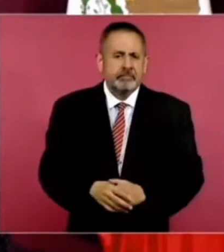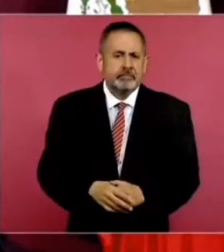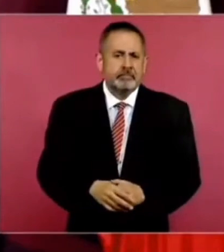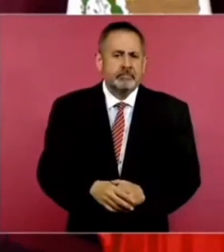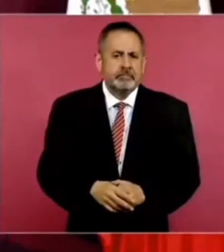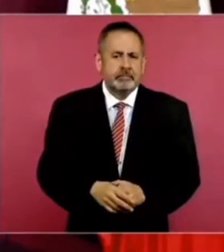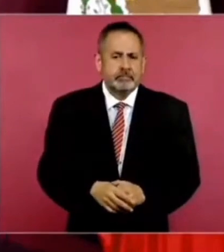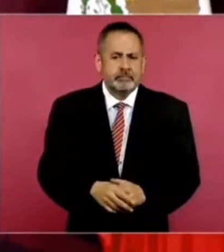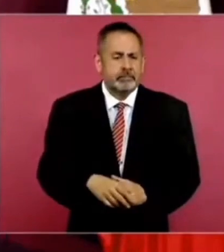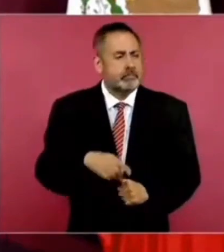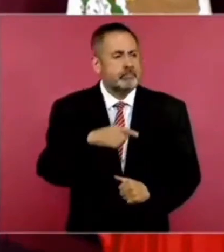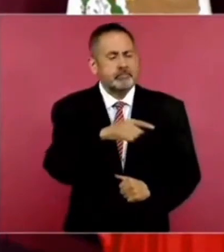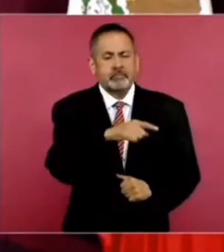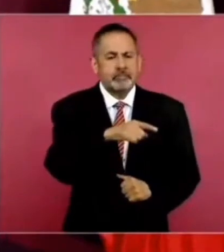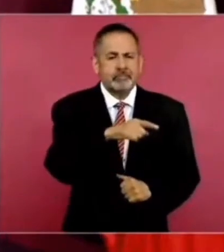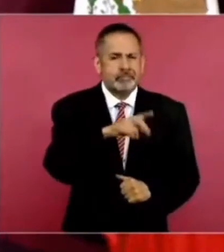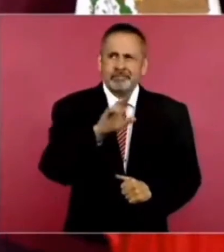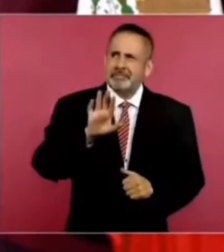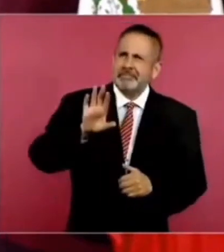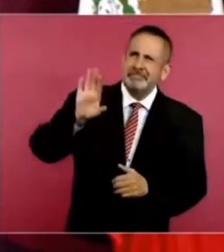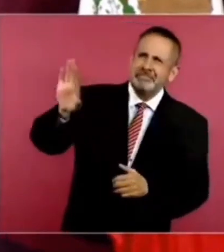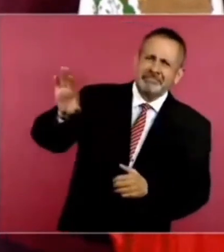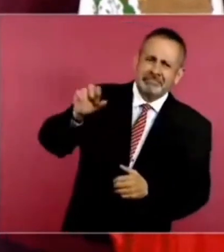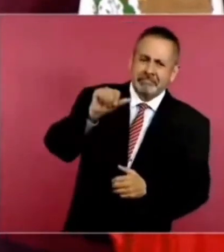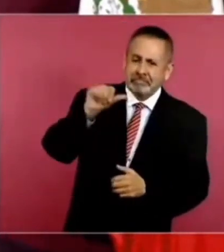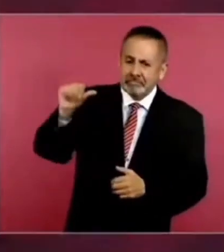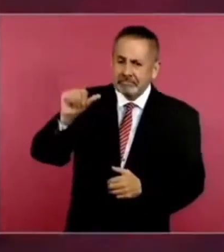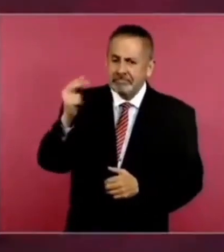y no depender